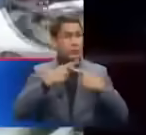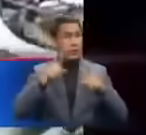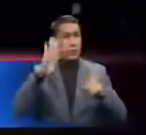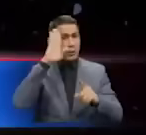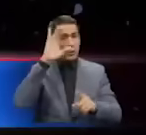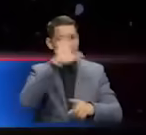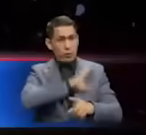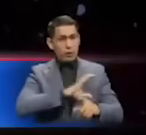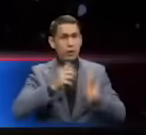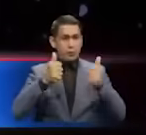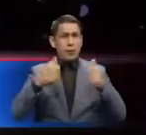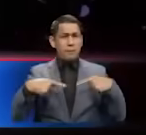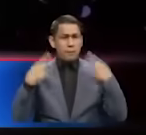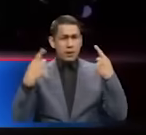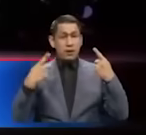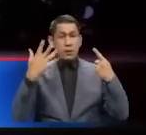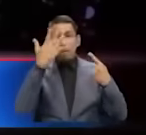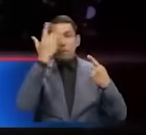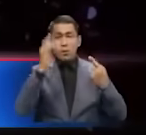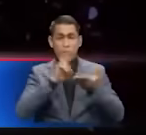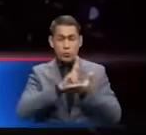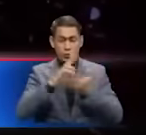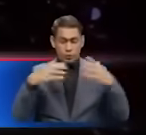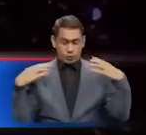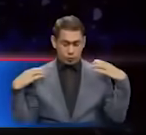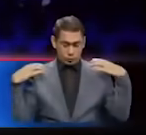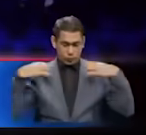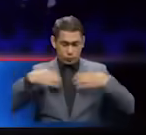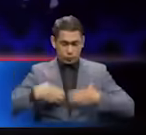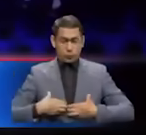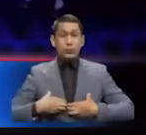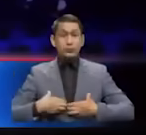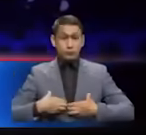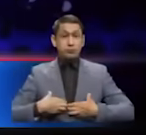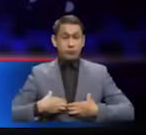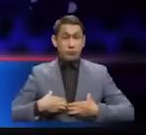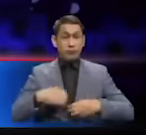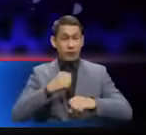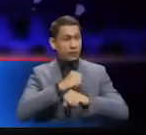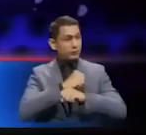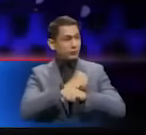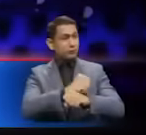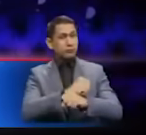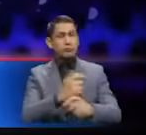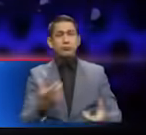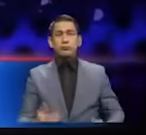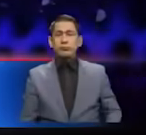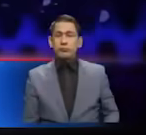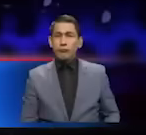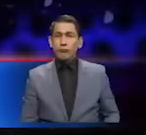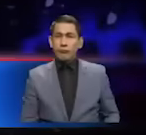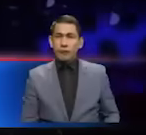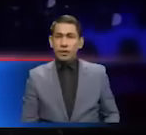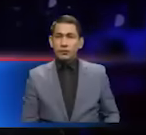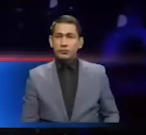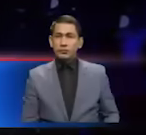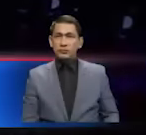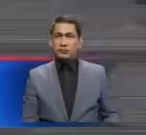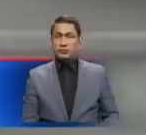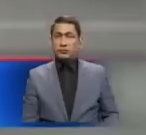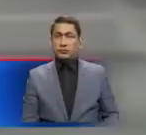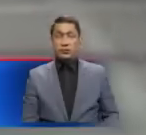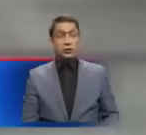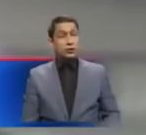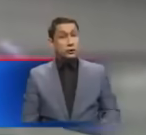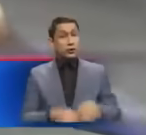chaleco, el policía, gracias a Dios, se salvó, porque le digo, si no tenía el chaleco, le mataba al